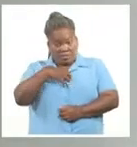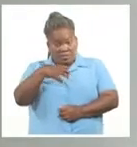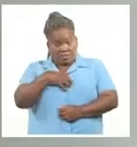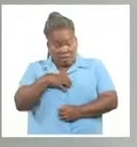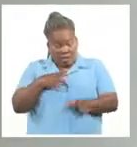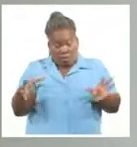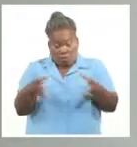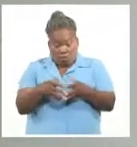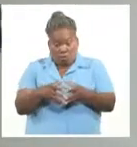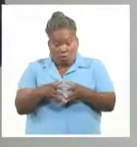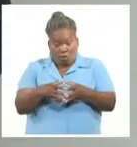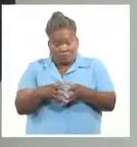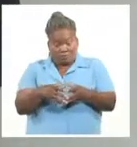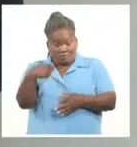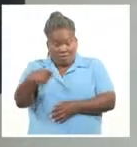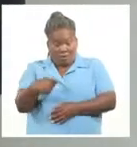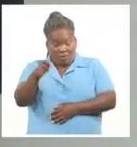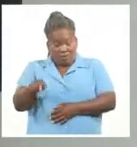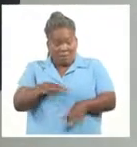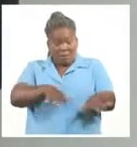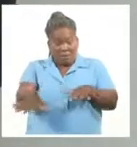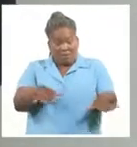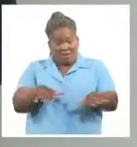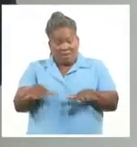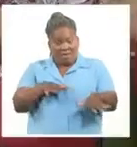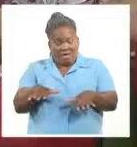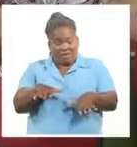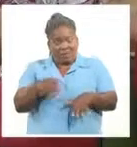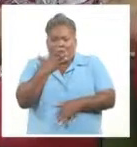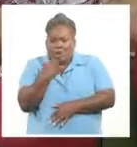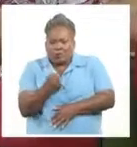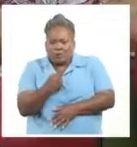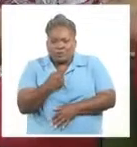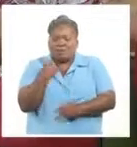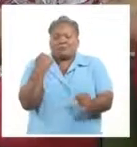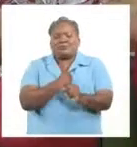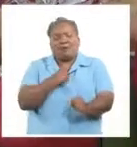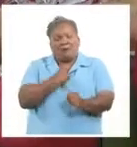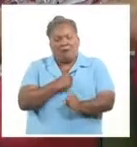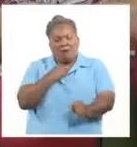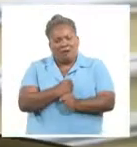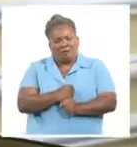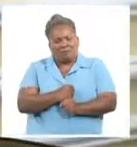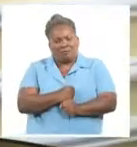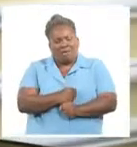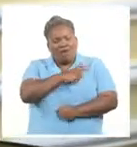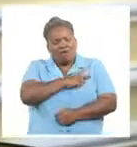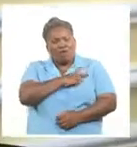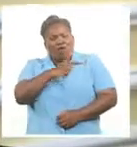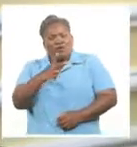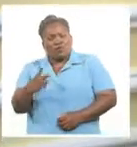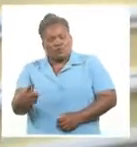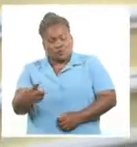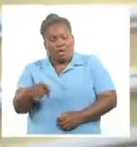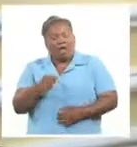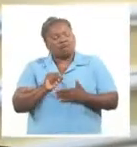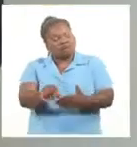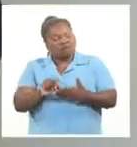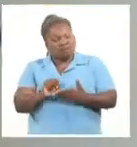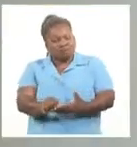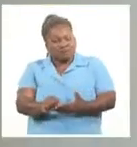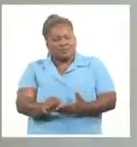notarias y notarios preparados, que aman su profesión, solamente esa voluntad, esa vocación de servicio,